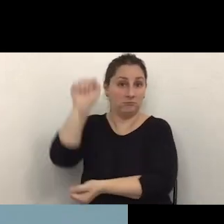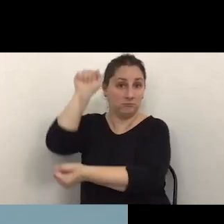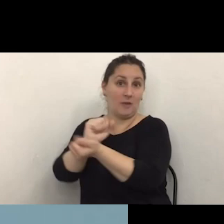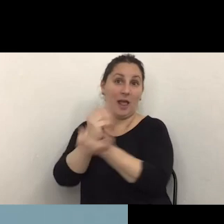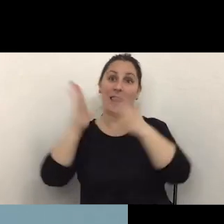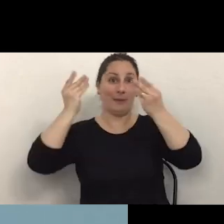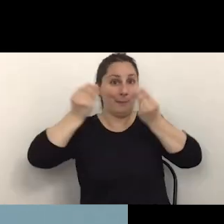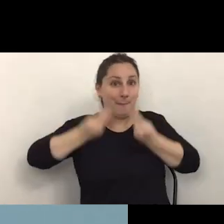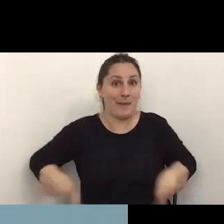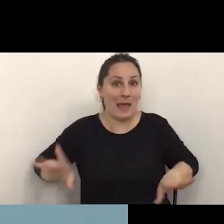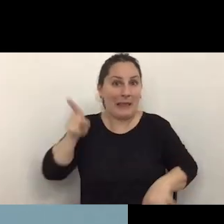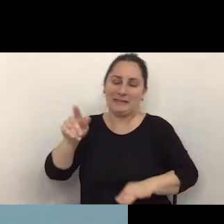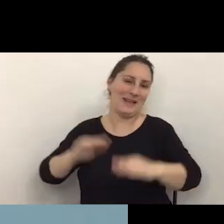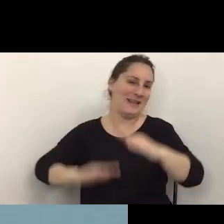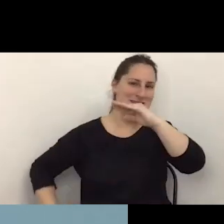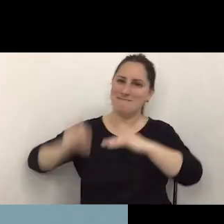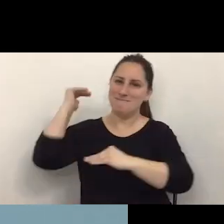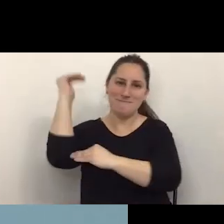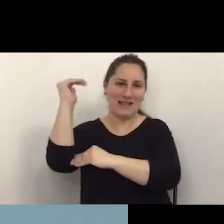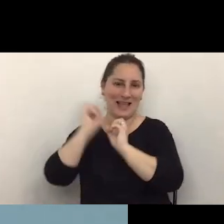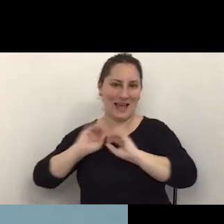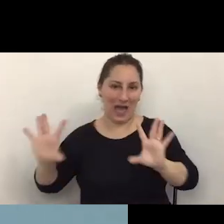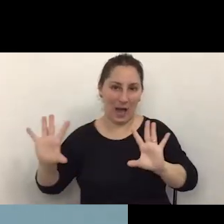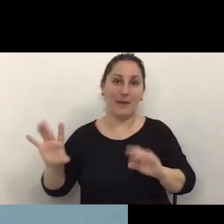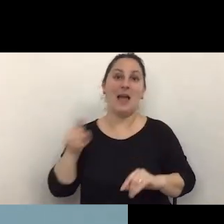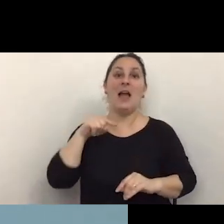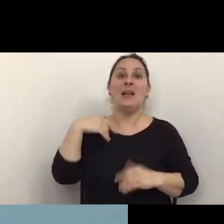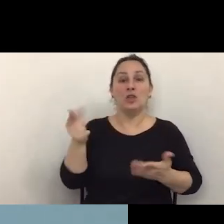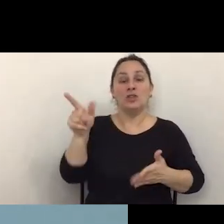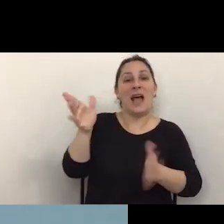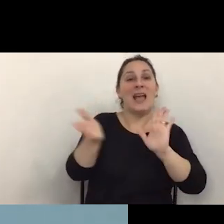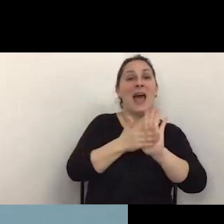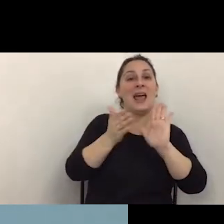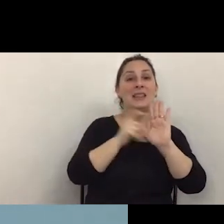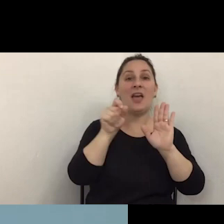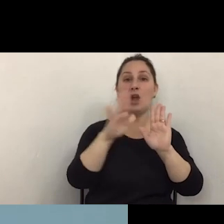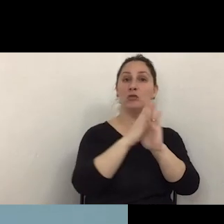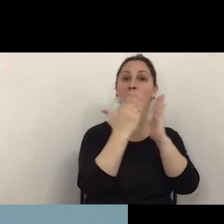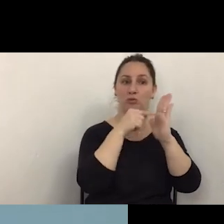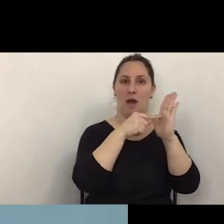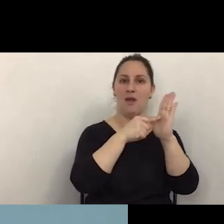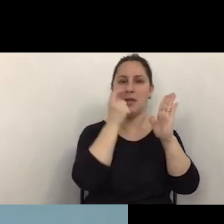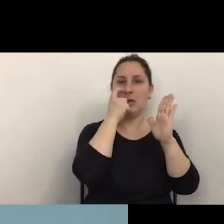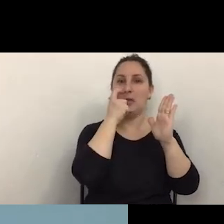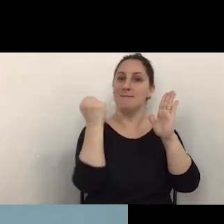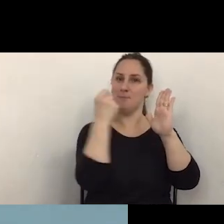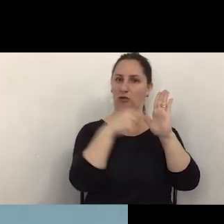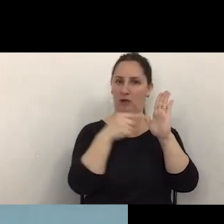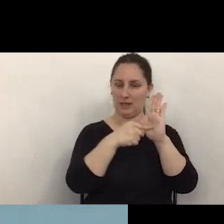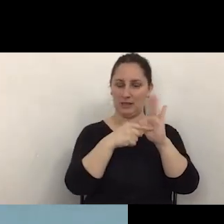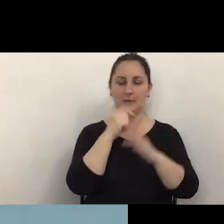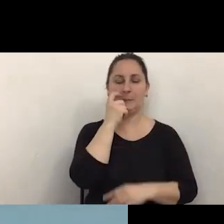libertad, es la pena más gravosa de todas. Entonces es donde las garantías constitucionales cobran particular relevancia.